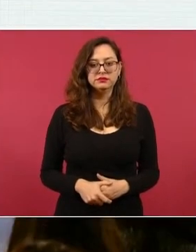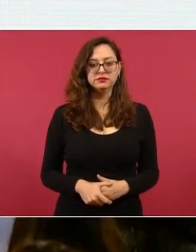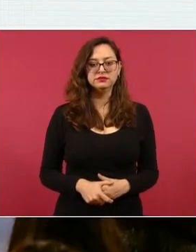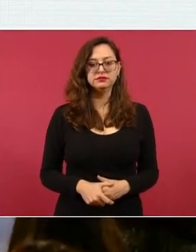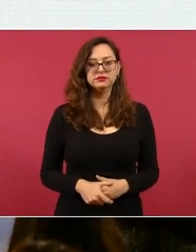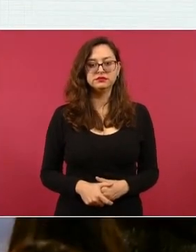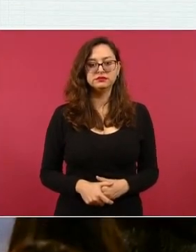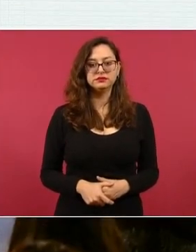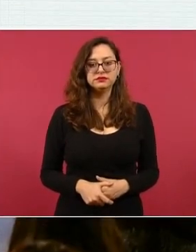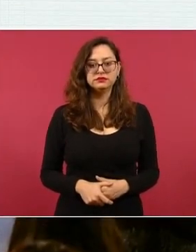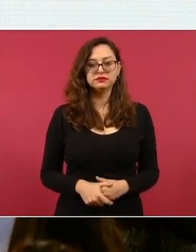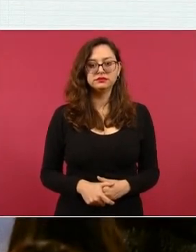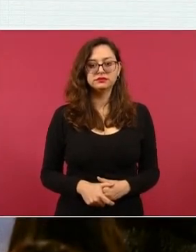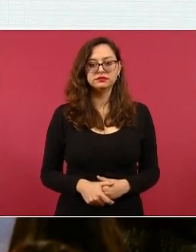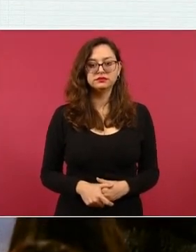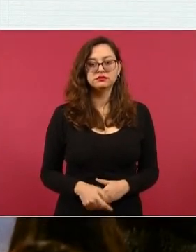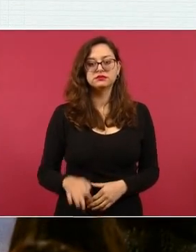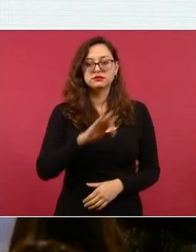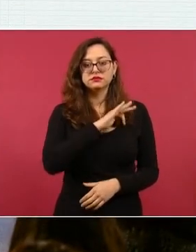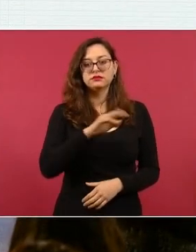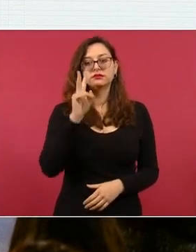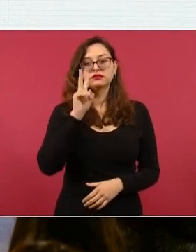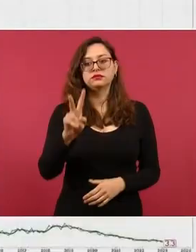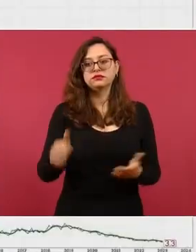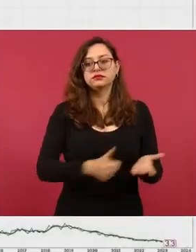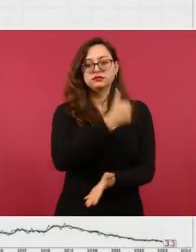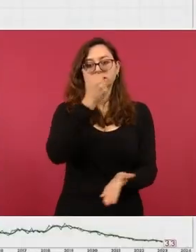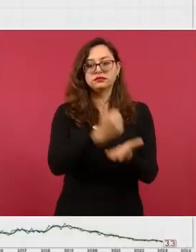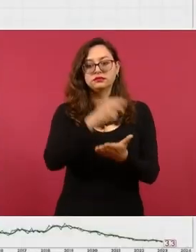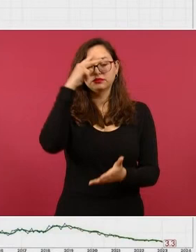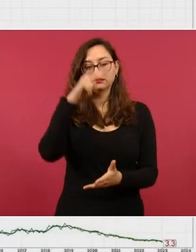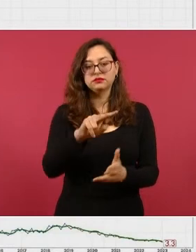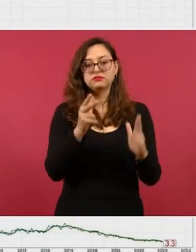Homicidios en la ciudad.